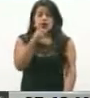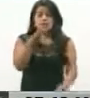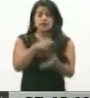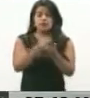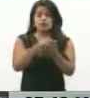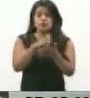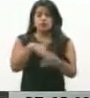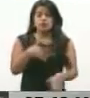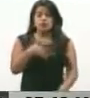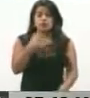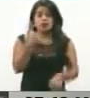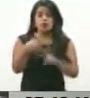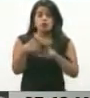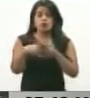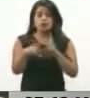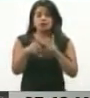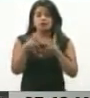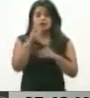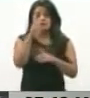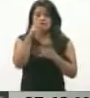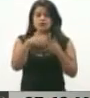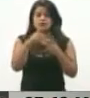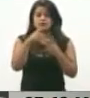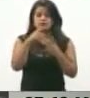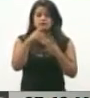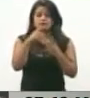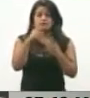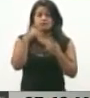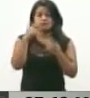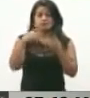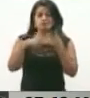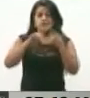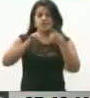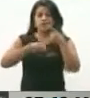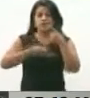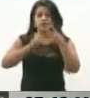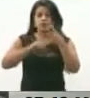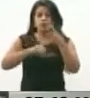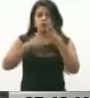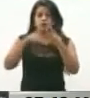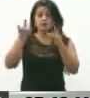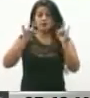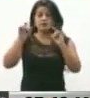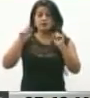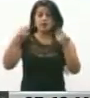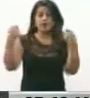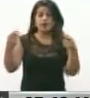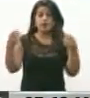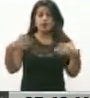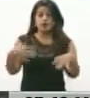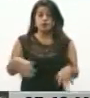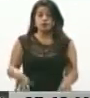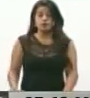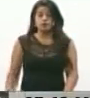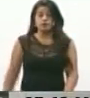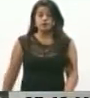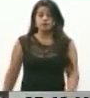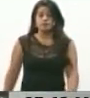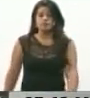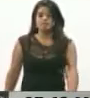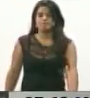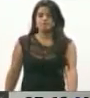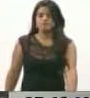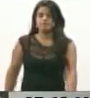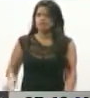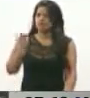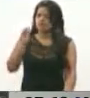en otras cableras, DirecTV o cualquier otra de televisión satelital, pero pagando altos montos, ¿no? Claro. Mensuales. Qué bueno que tocas ese punto, Barry.